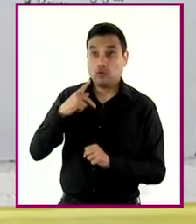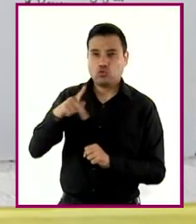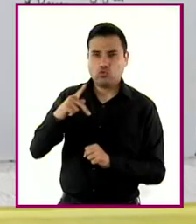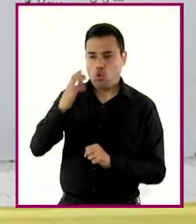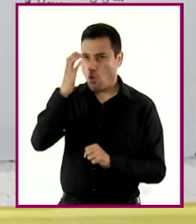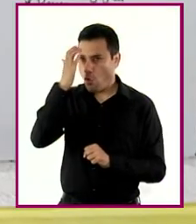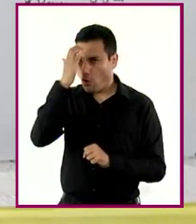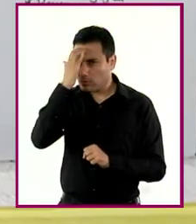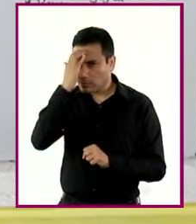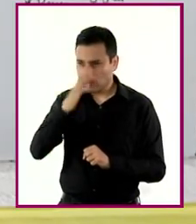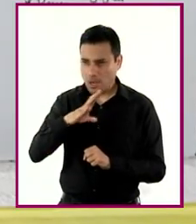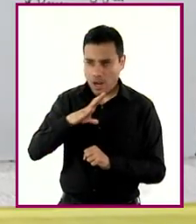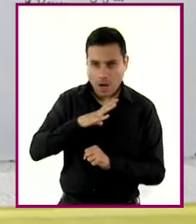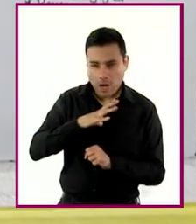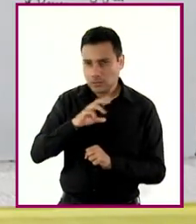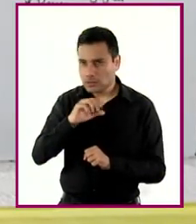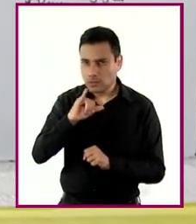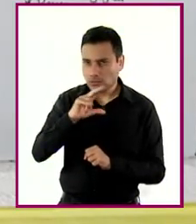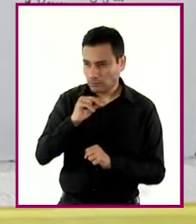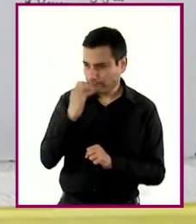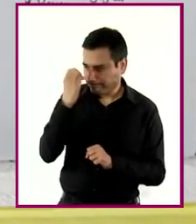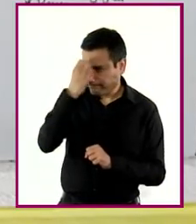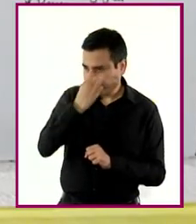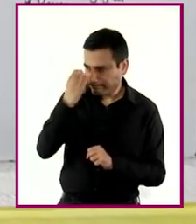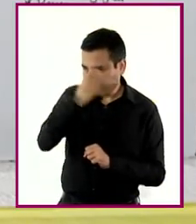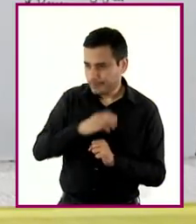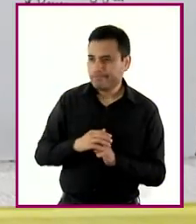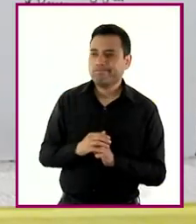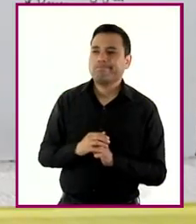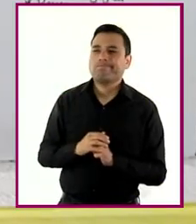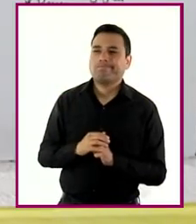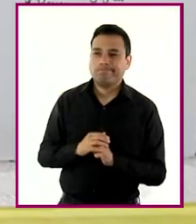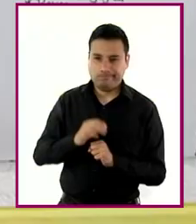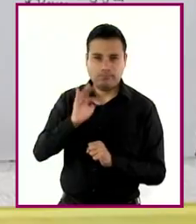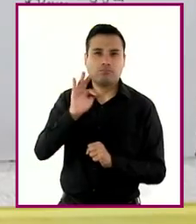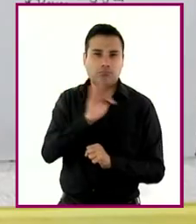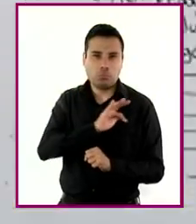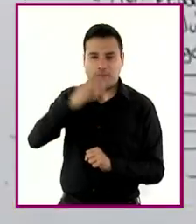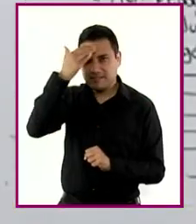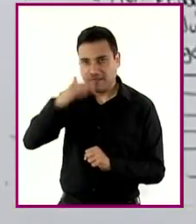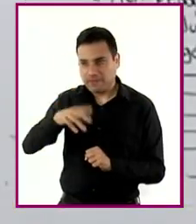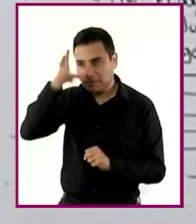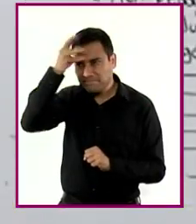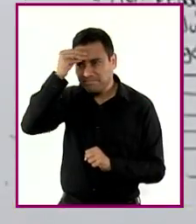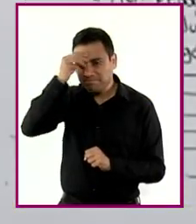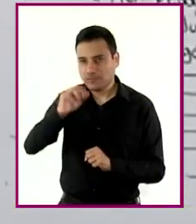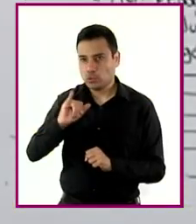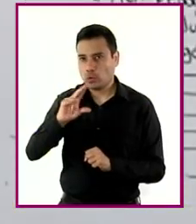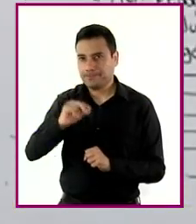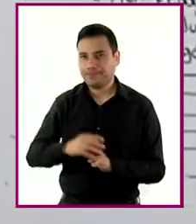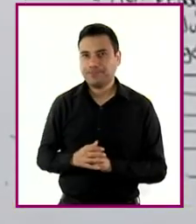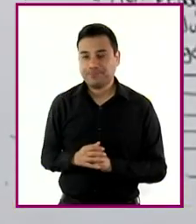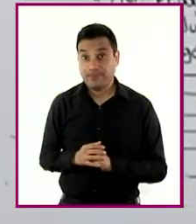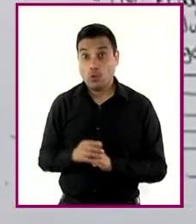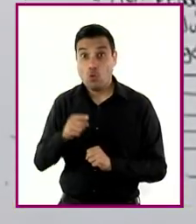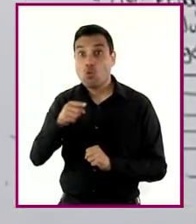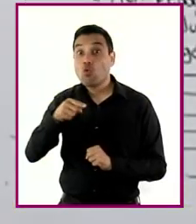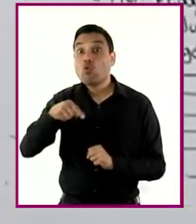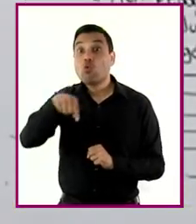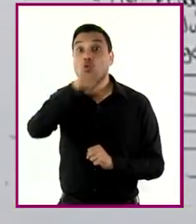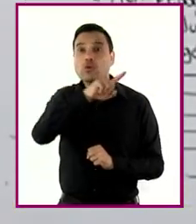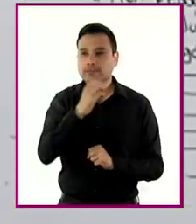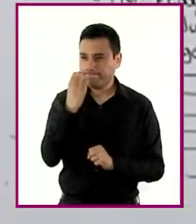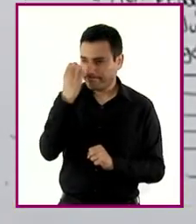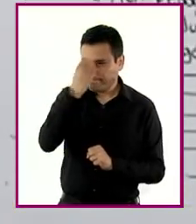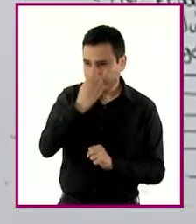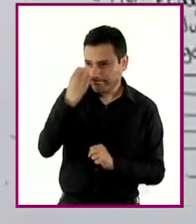conocimientos, lo cual nos permite reconocer sus aprendizajes. En estas evaluaciones